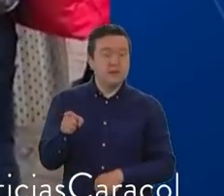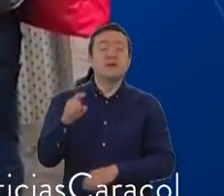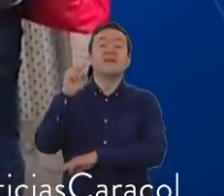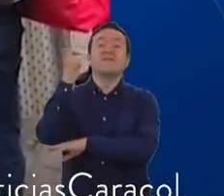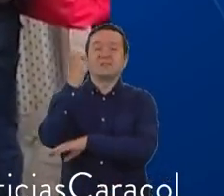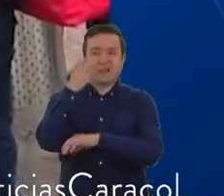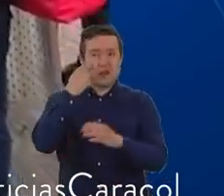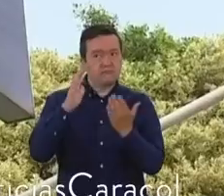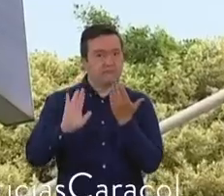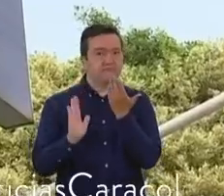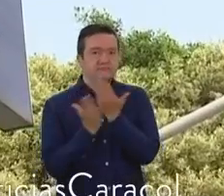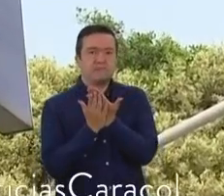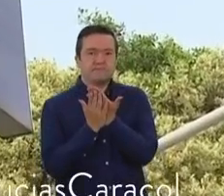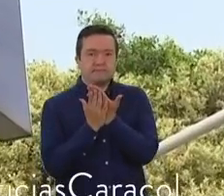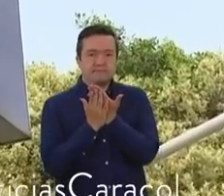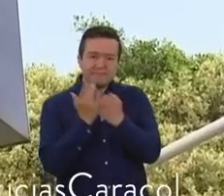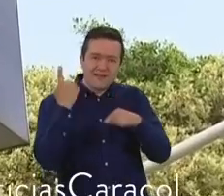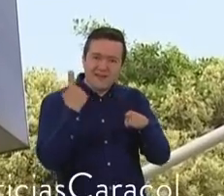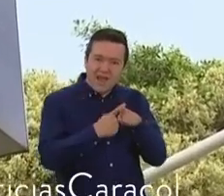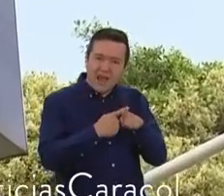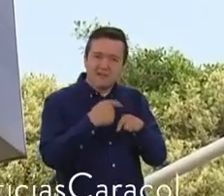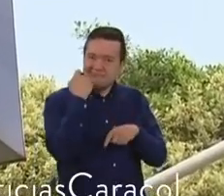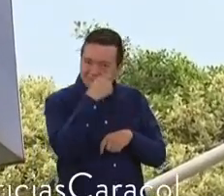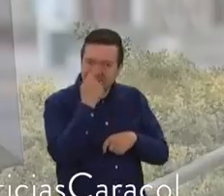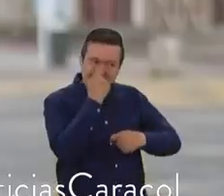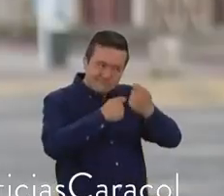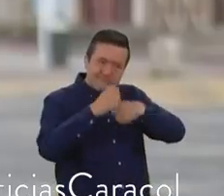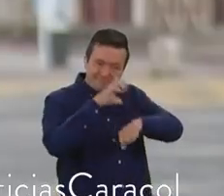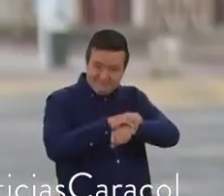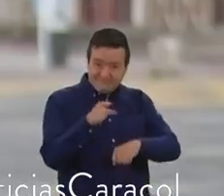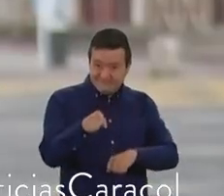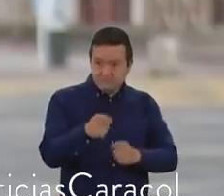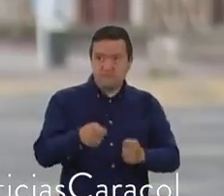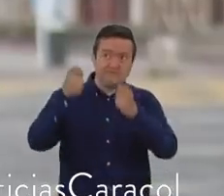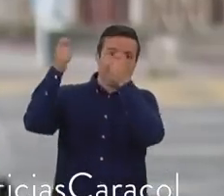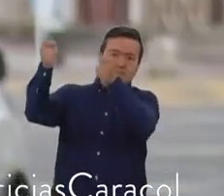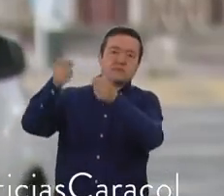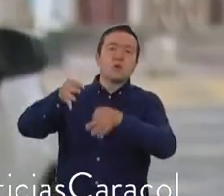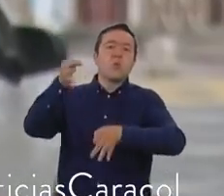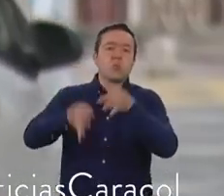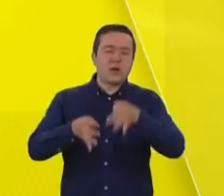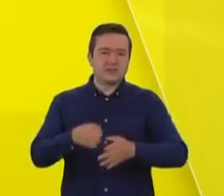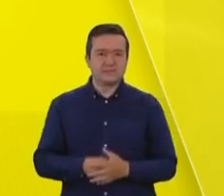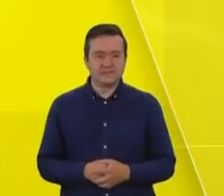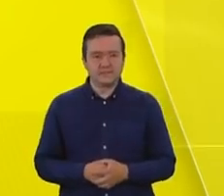presentado ante un juez de control de garantías. Héctor Rojas, Noticias Caracol.